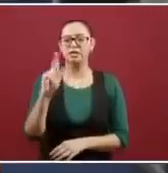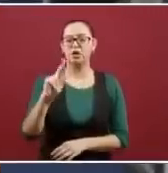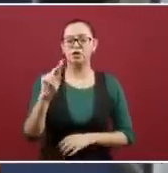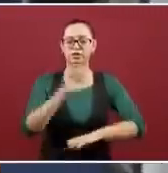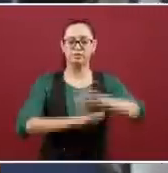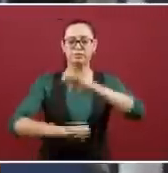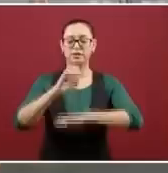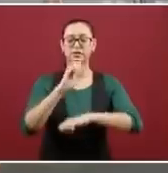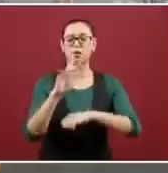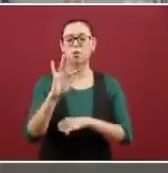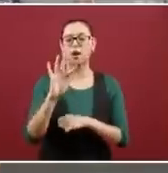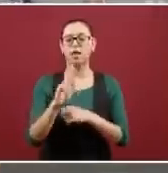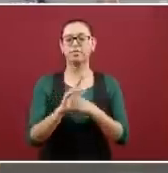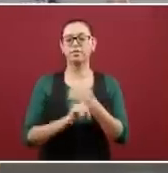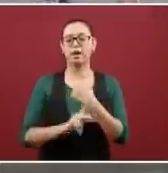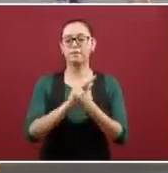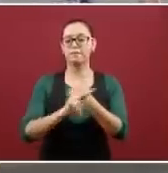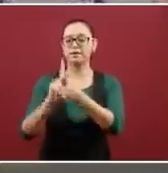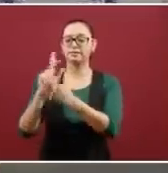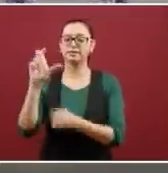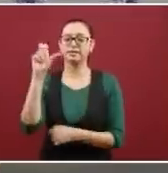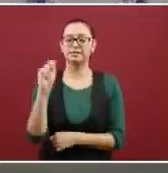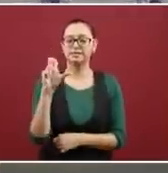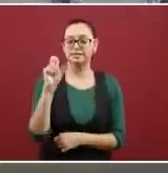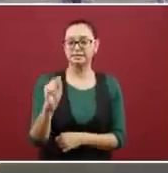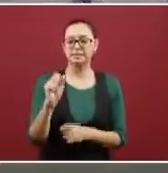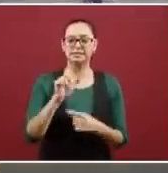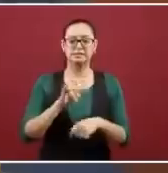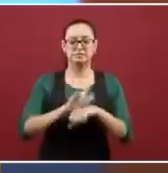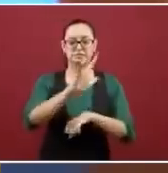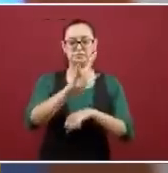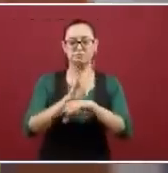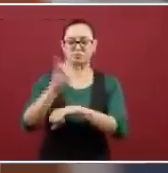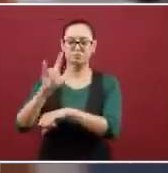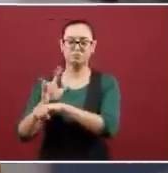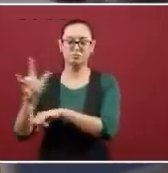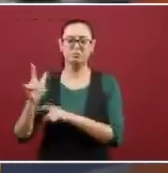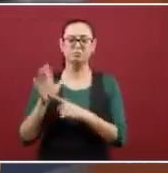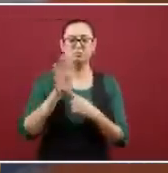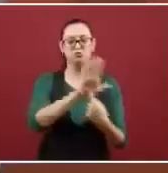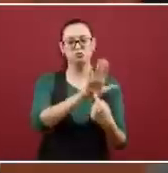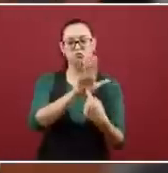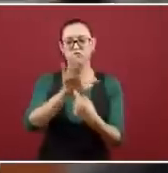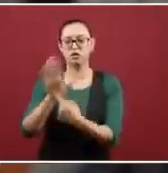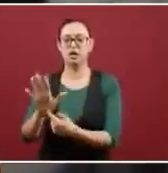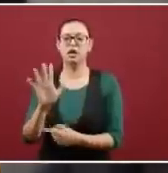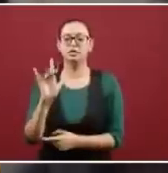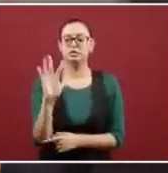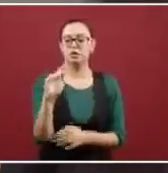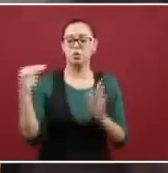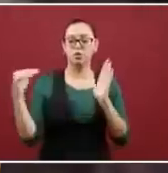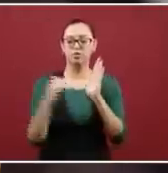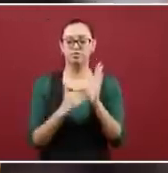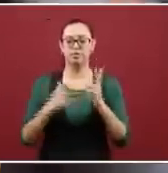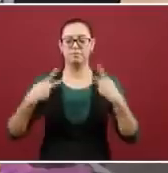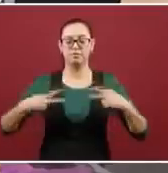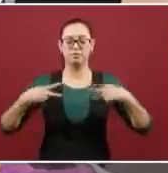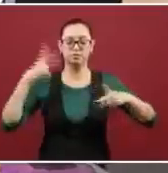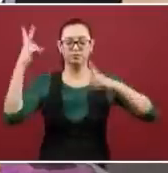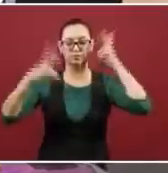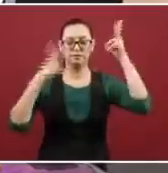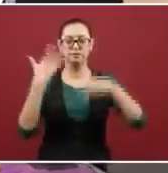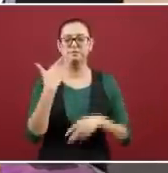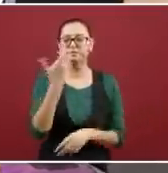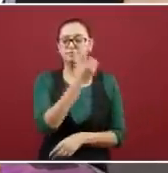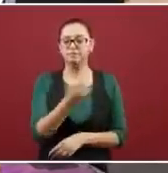de 40 países, 60 aeronaves en exposición estática, la asistencia de 50,000 visitantes especializados y que se